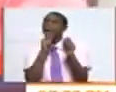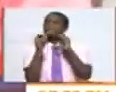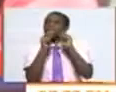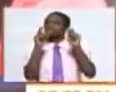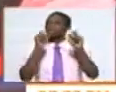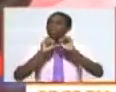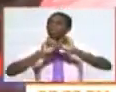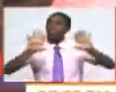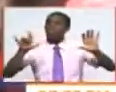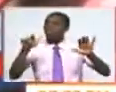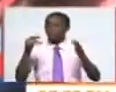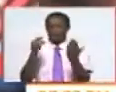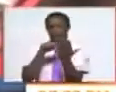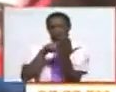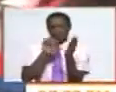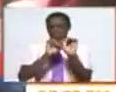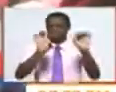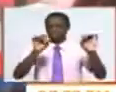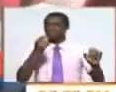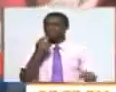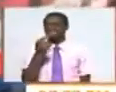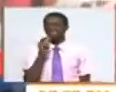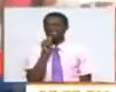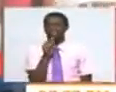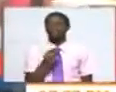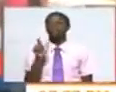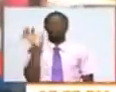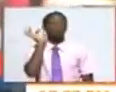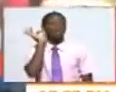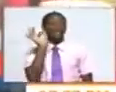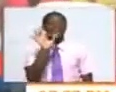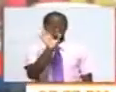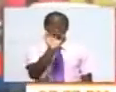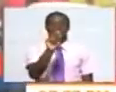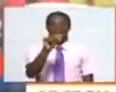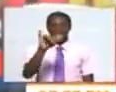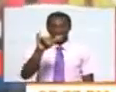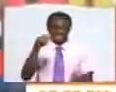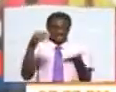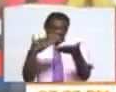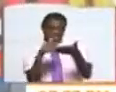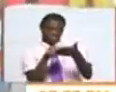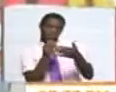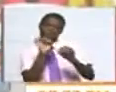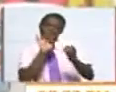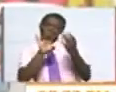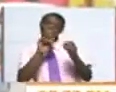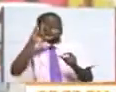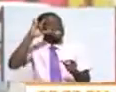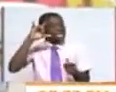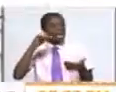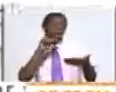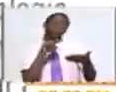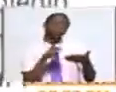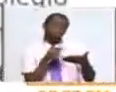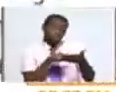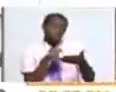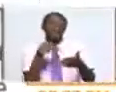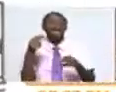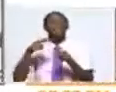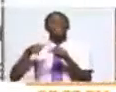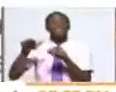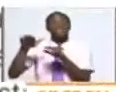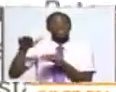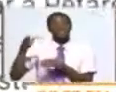Valbuena. Bueno, la señora Fanny Valbuena, ella pone un escrito en Instagram que el niño